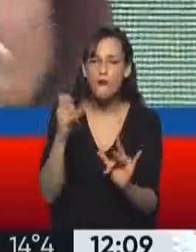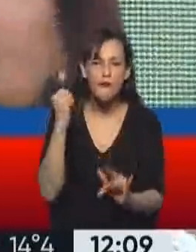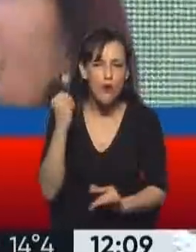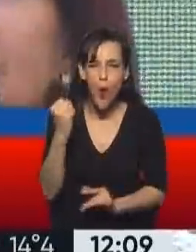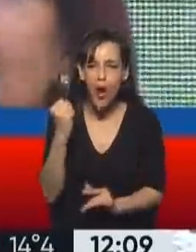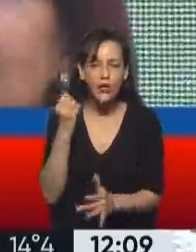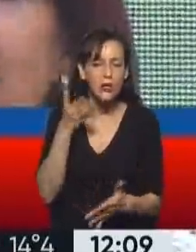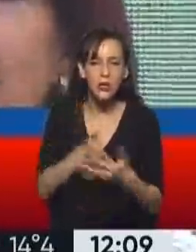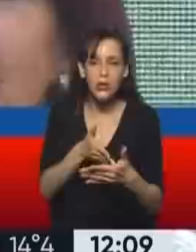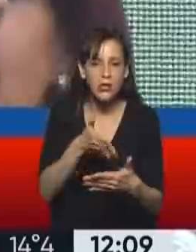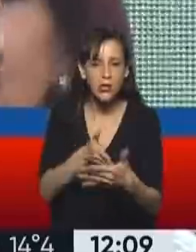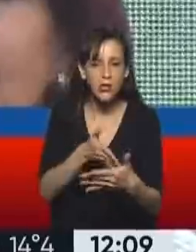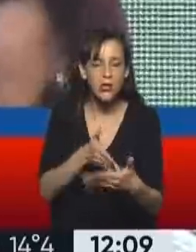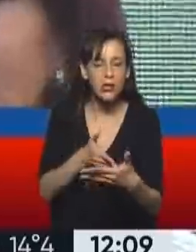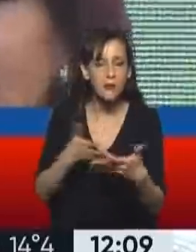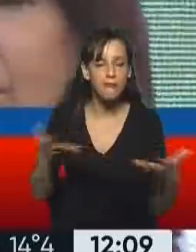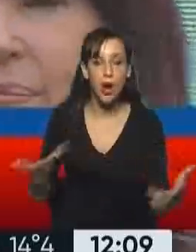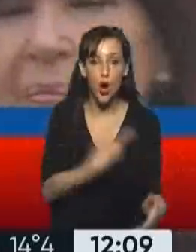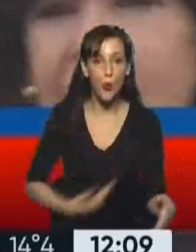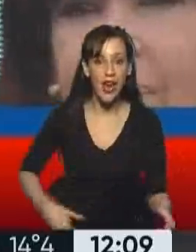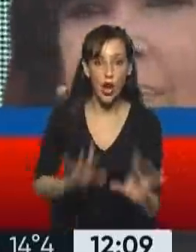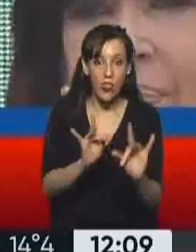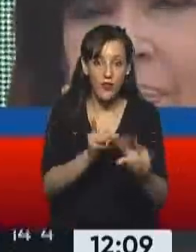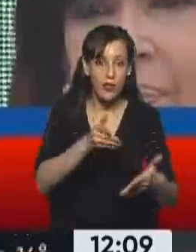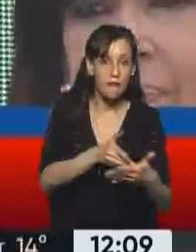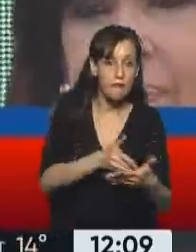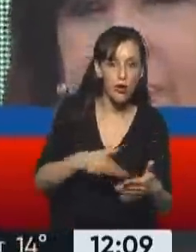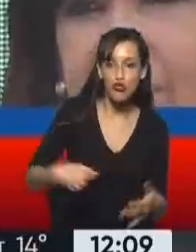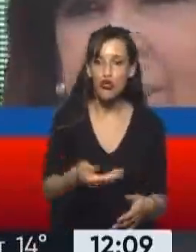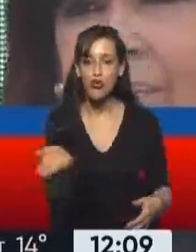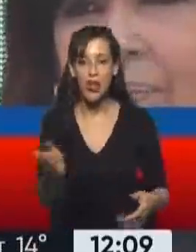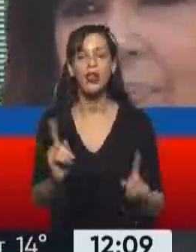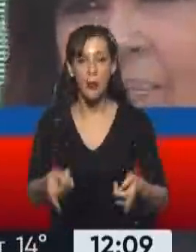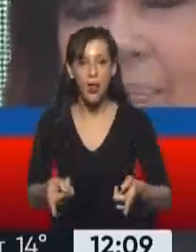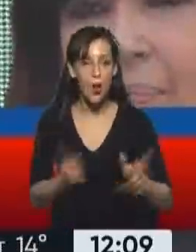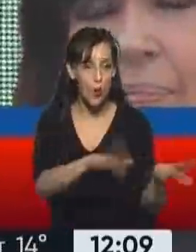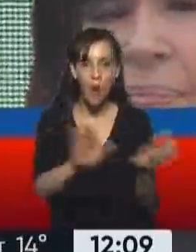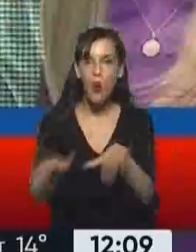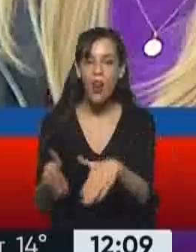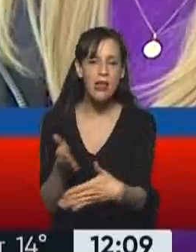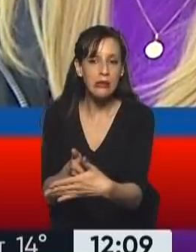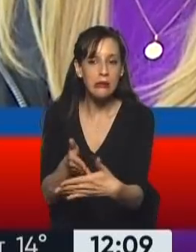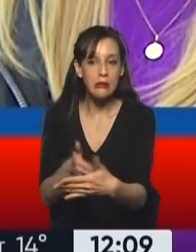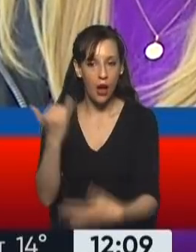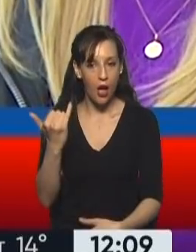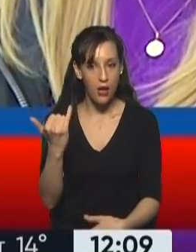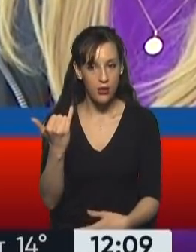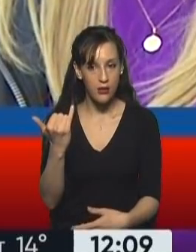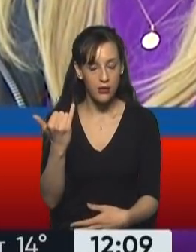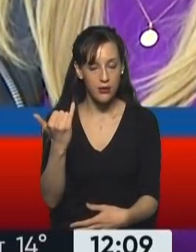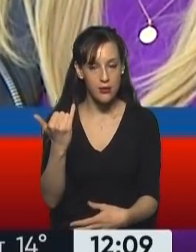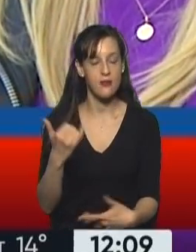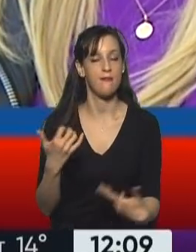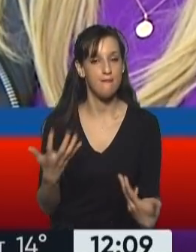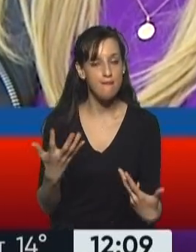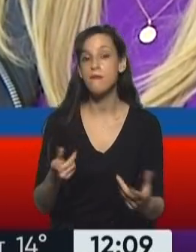el gobierno también lo enfrentaba a su sociedad. Gobierno y sociedad son lo mismo y tienen el